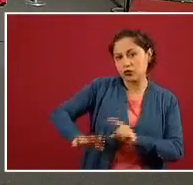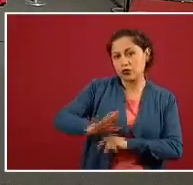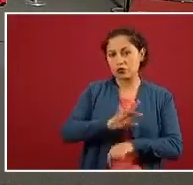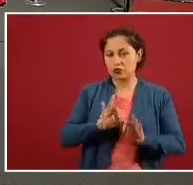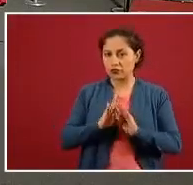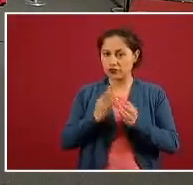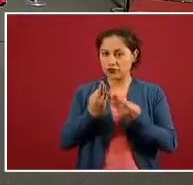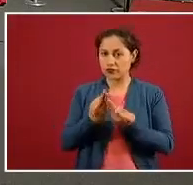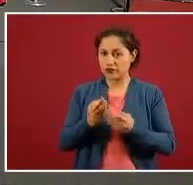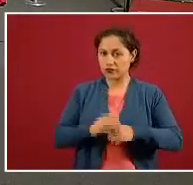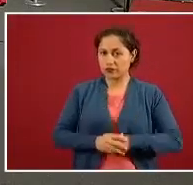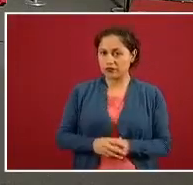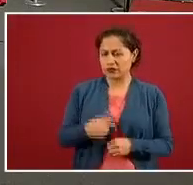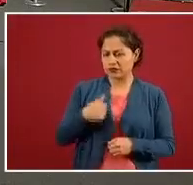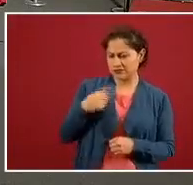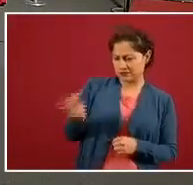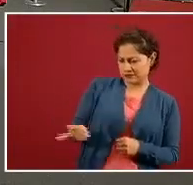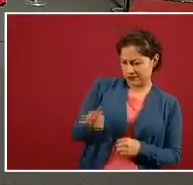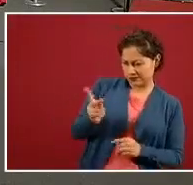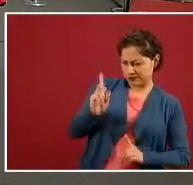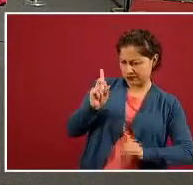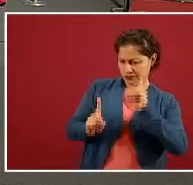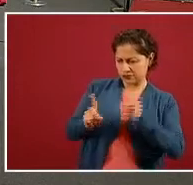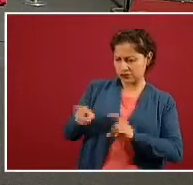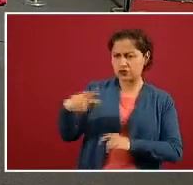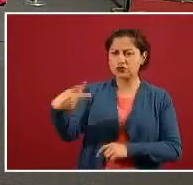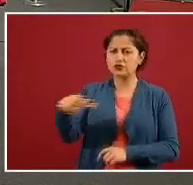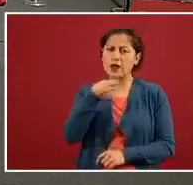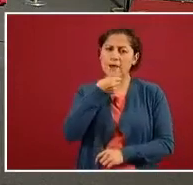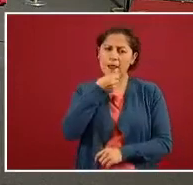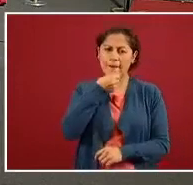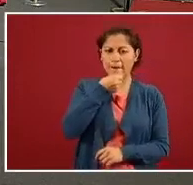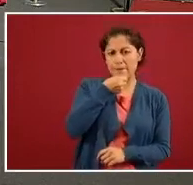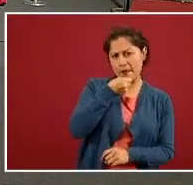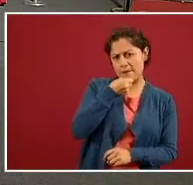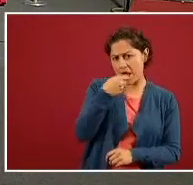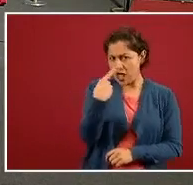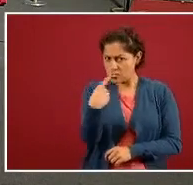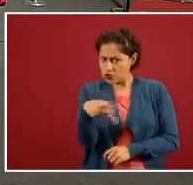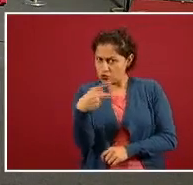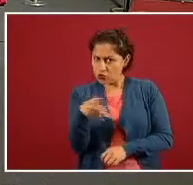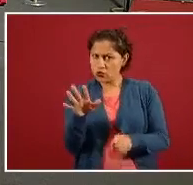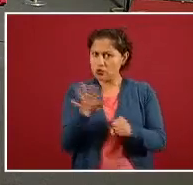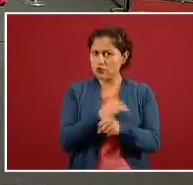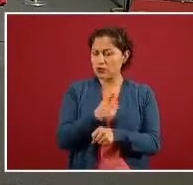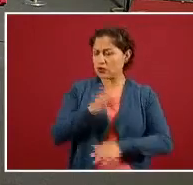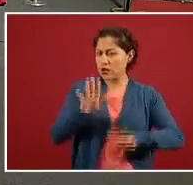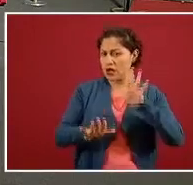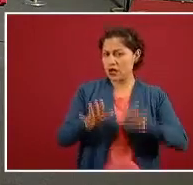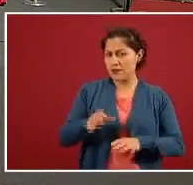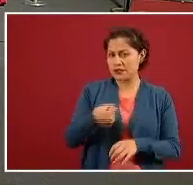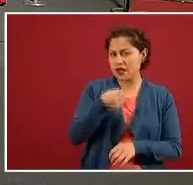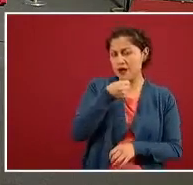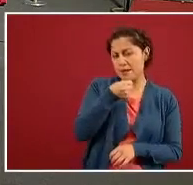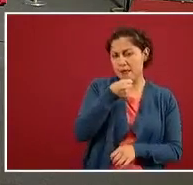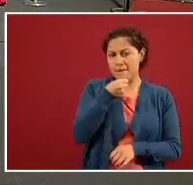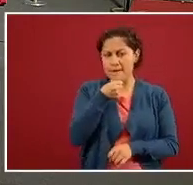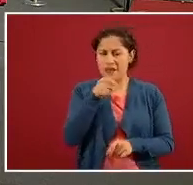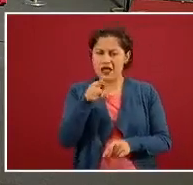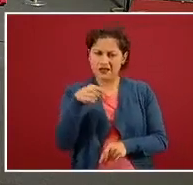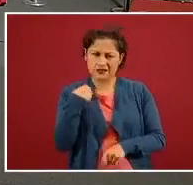tener un micrófono personalizado, un Gavalier? Lo veo para también, a veces sí, a veces lo veo también tocándose, rascándose ahí